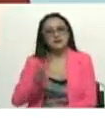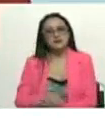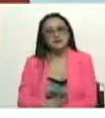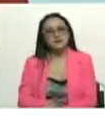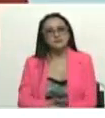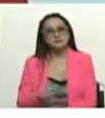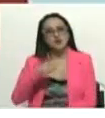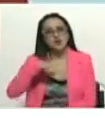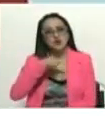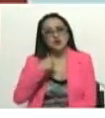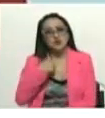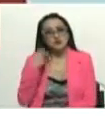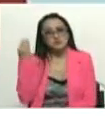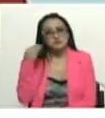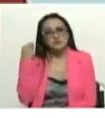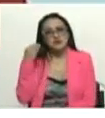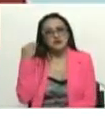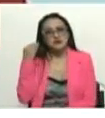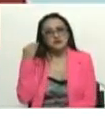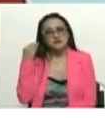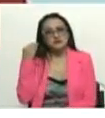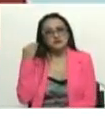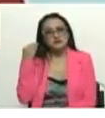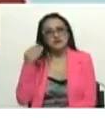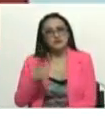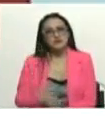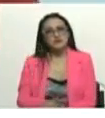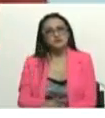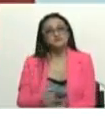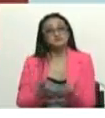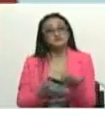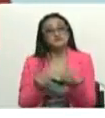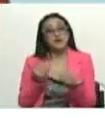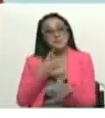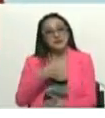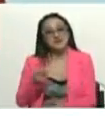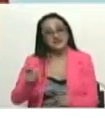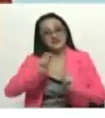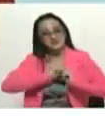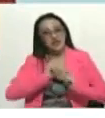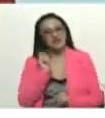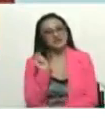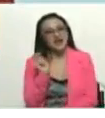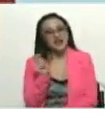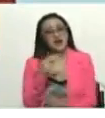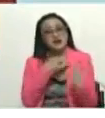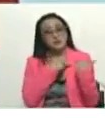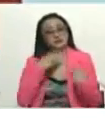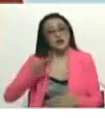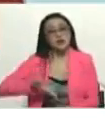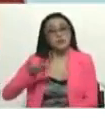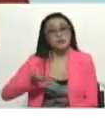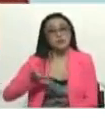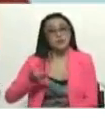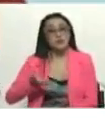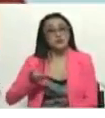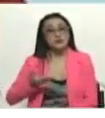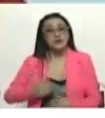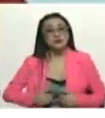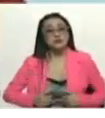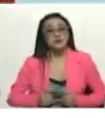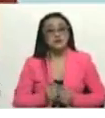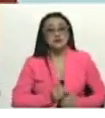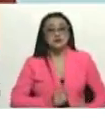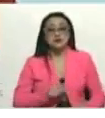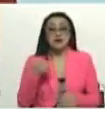yo considero, y por eso el presidente nos ha dado esta tarea fundamental, porque consideramos